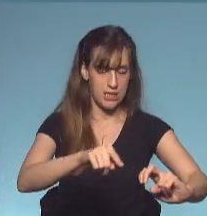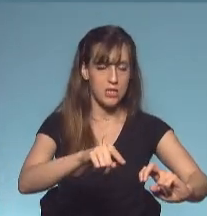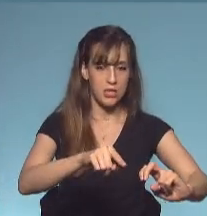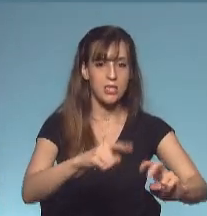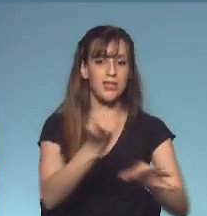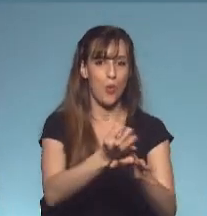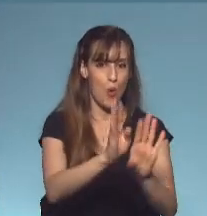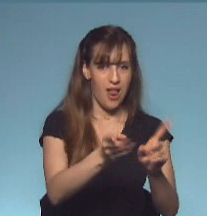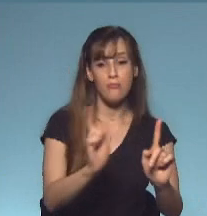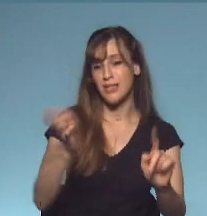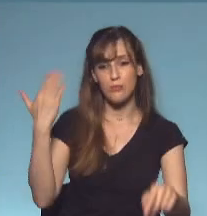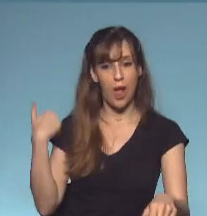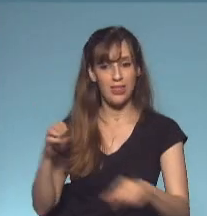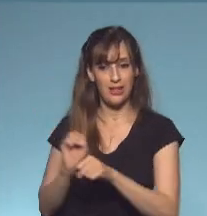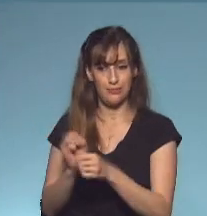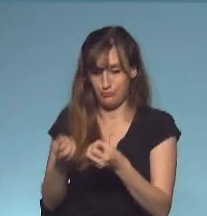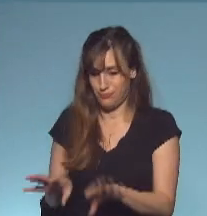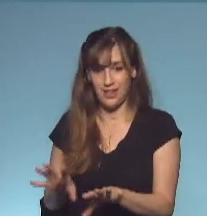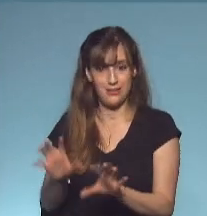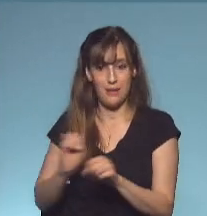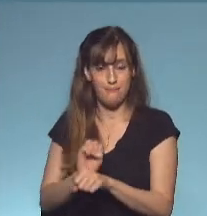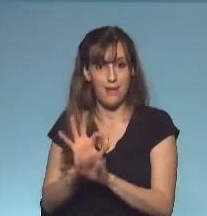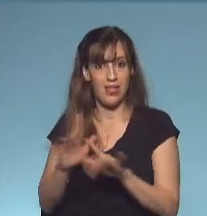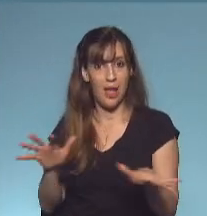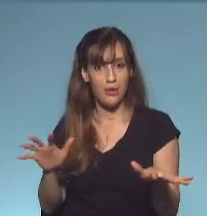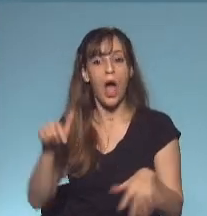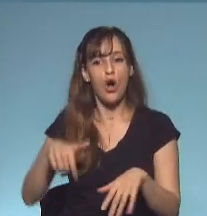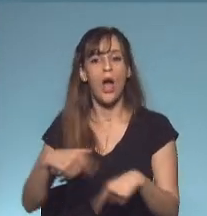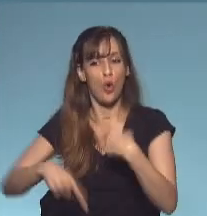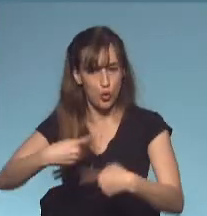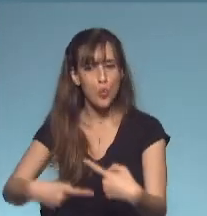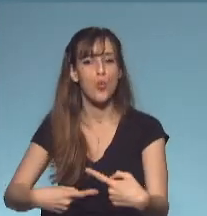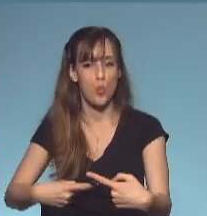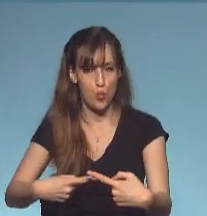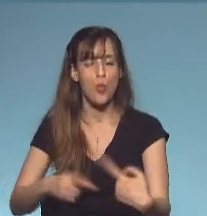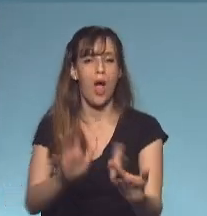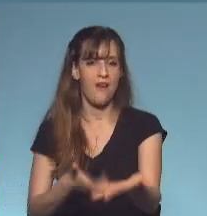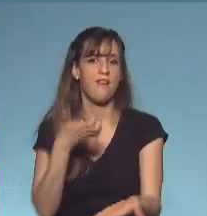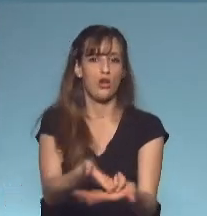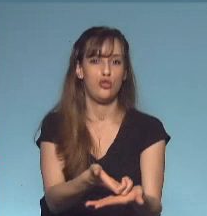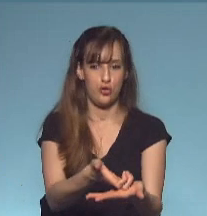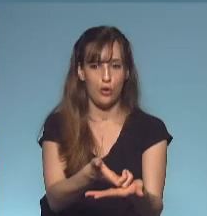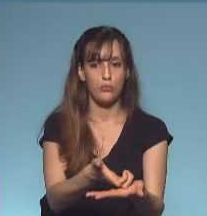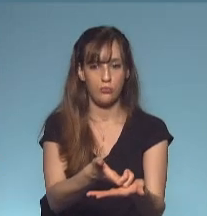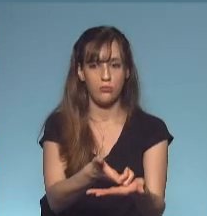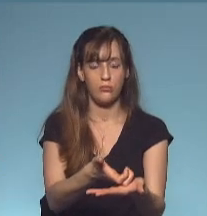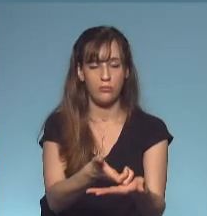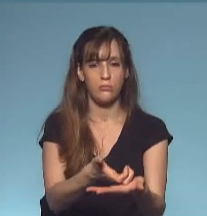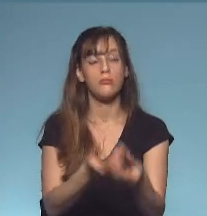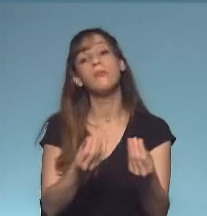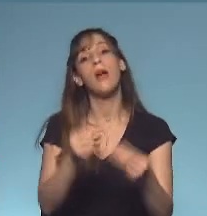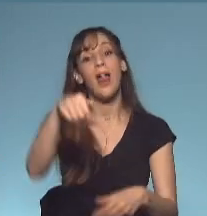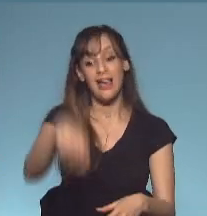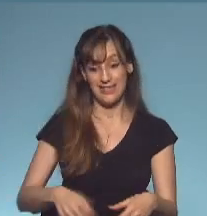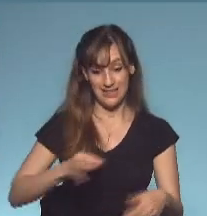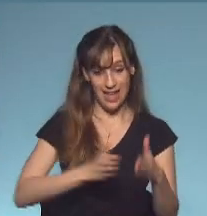era durante la pandemia. Vamos a seguir con esa triplicación de forma tal que este año